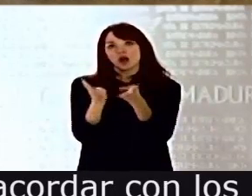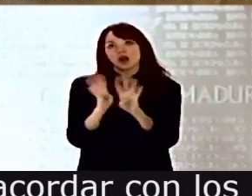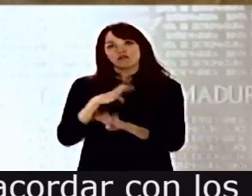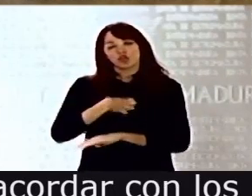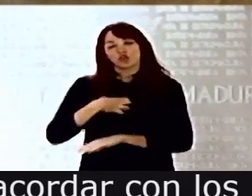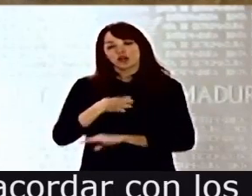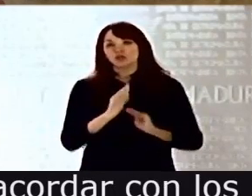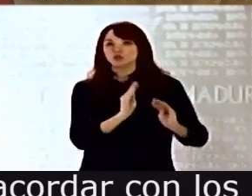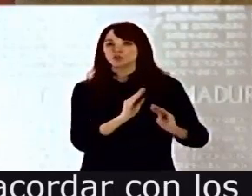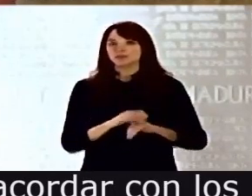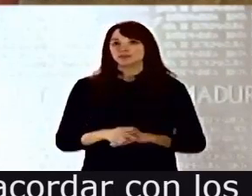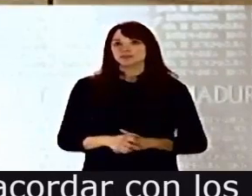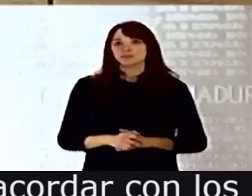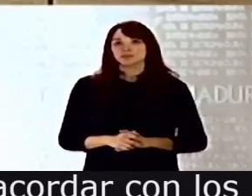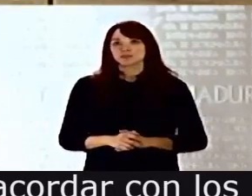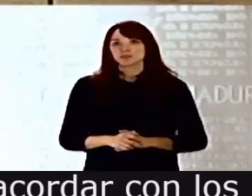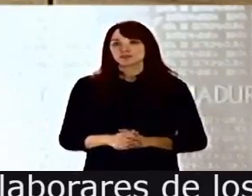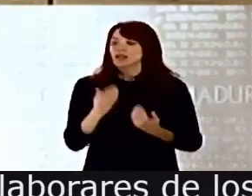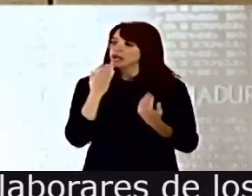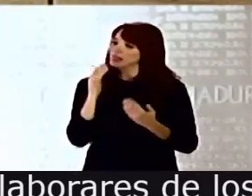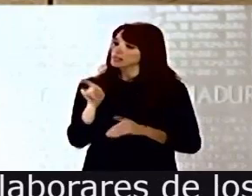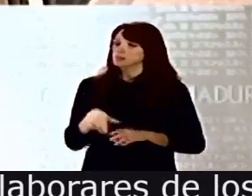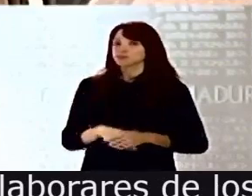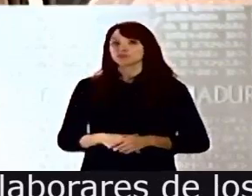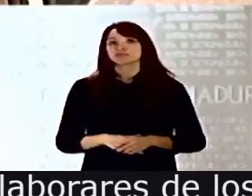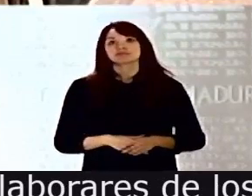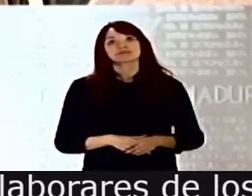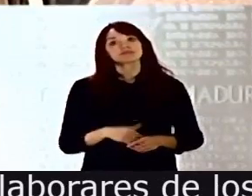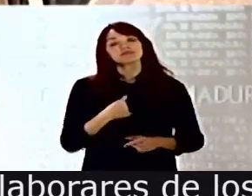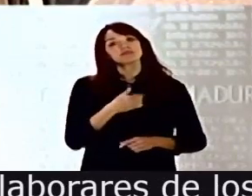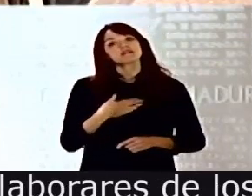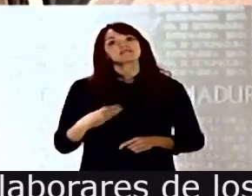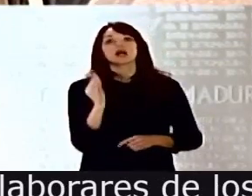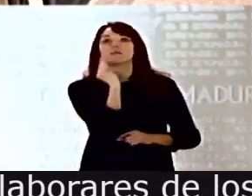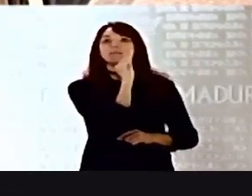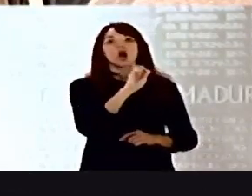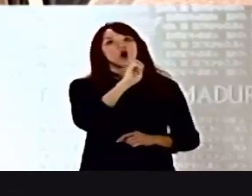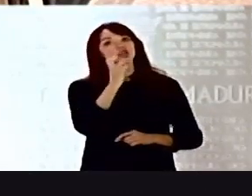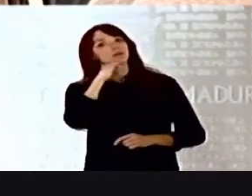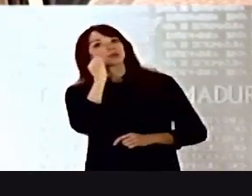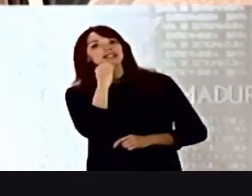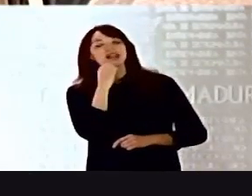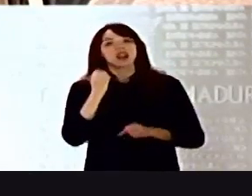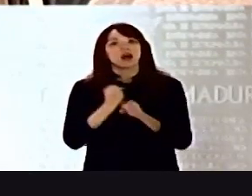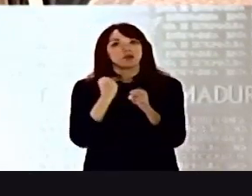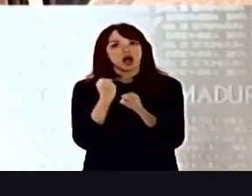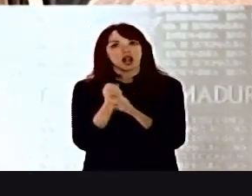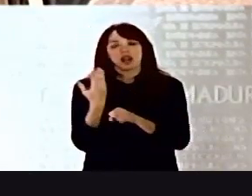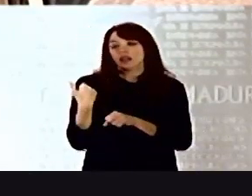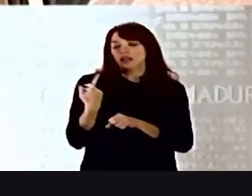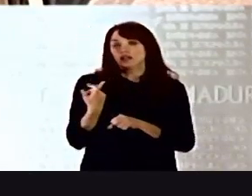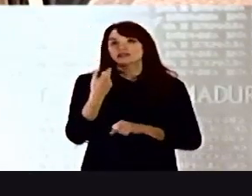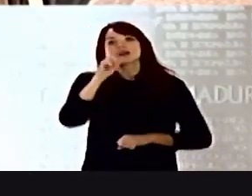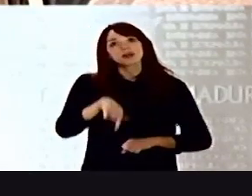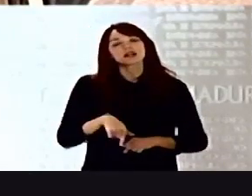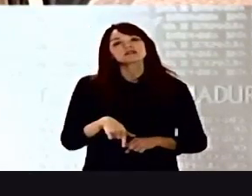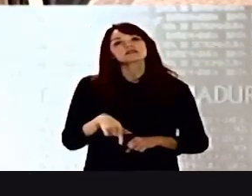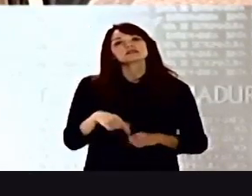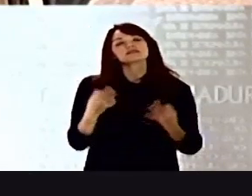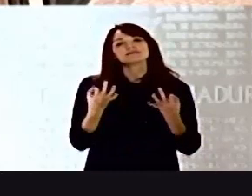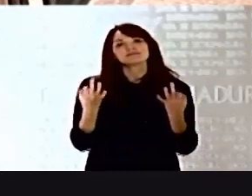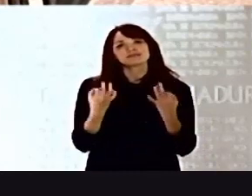pública. Gracias a ti. Yo le quiero preguntar por otra protesta laboral, no la cosa de protesta, por